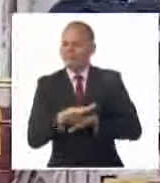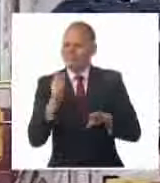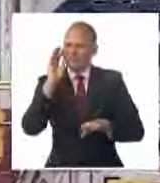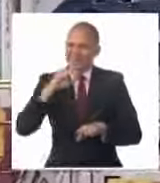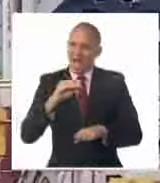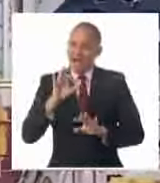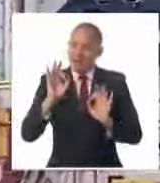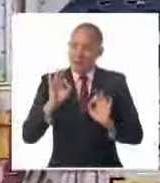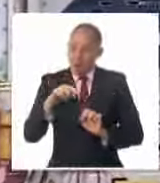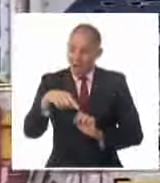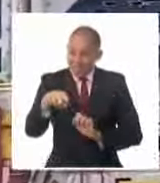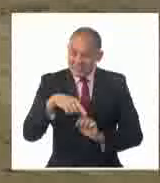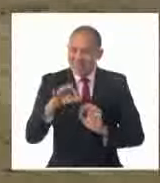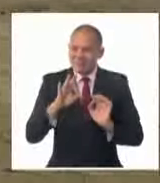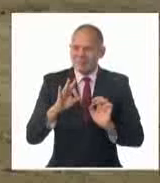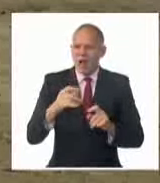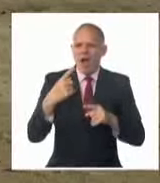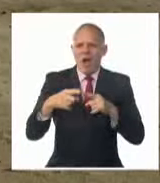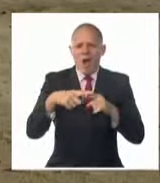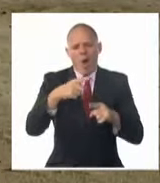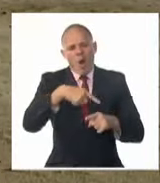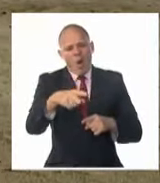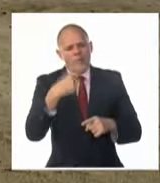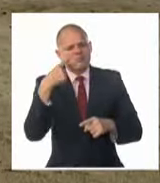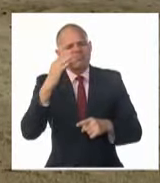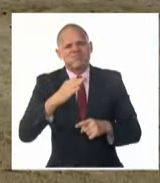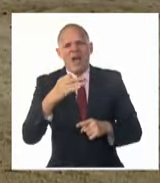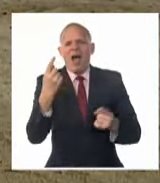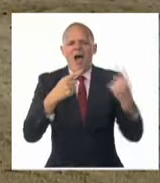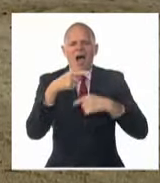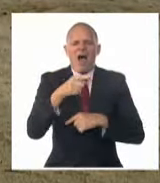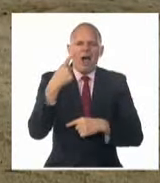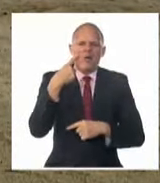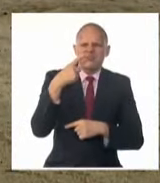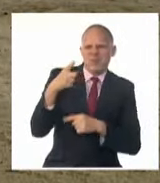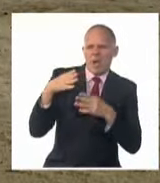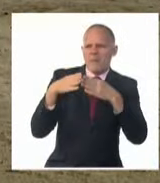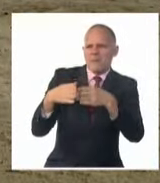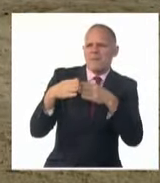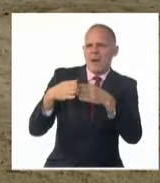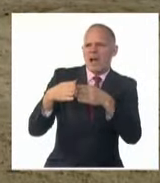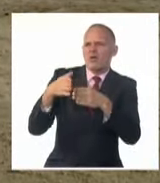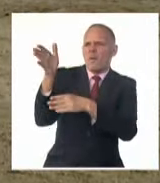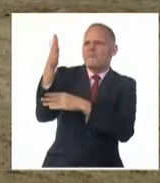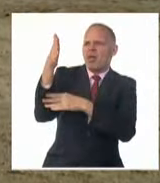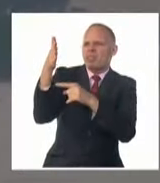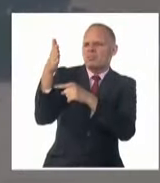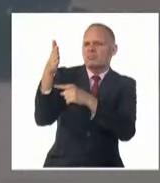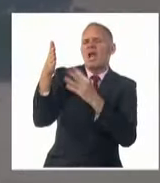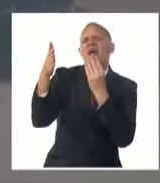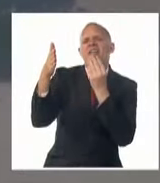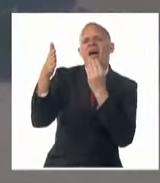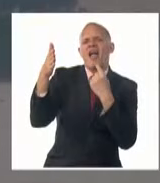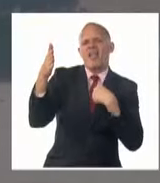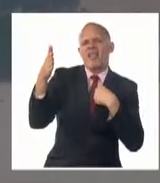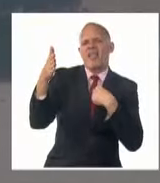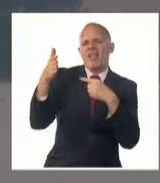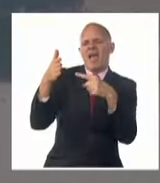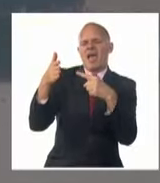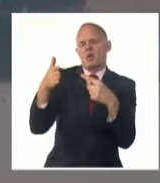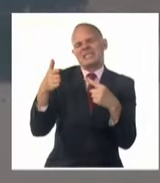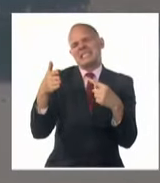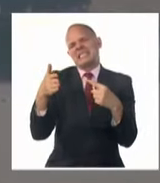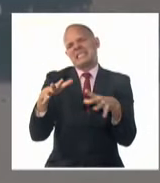Rojo centrados en naves comerciales con bandera israelí. El movimiento Houthi prometió golpear la vía marítima hasta el fin del